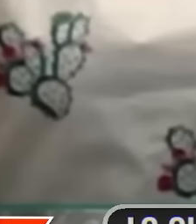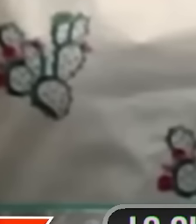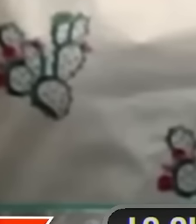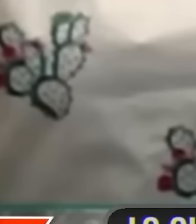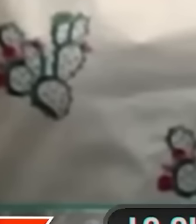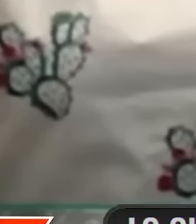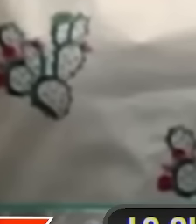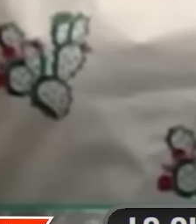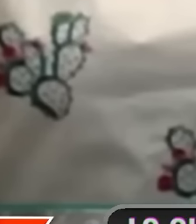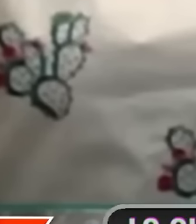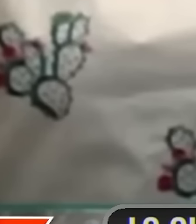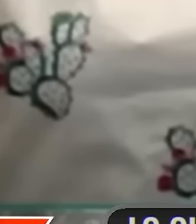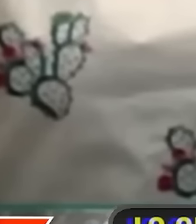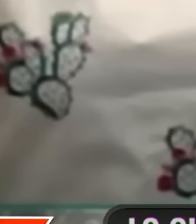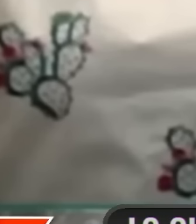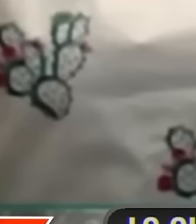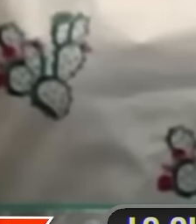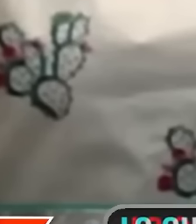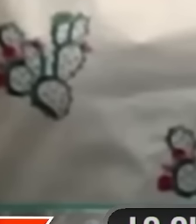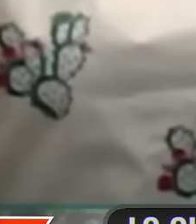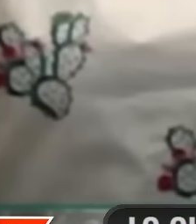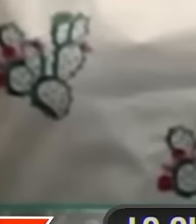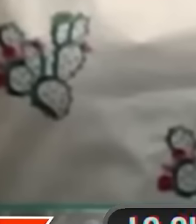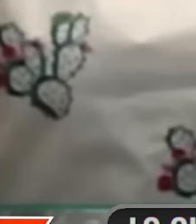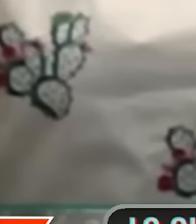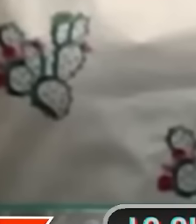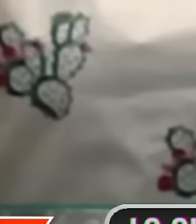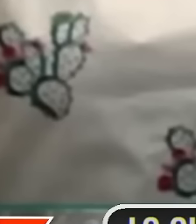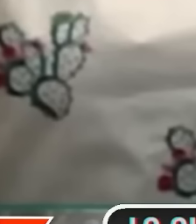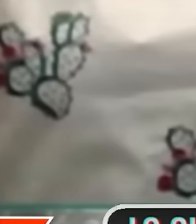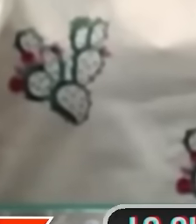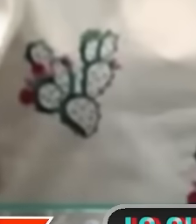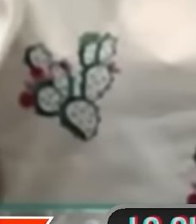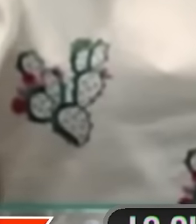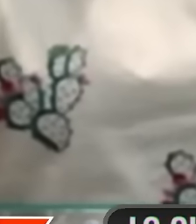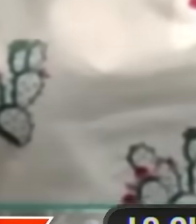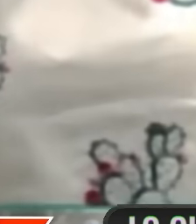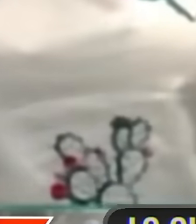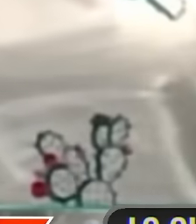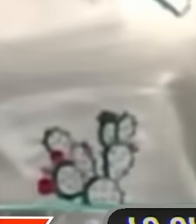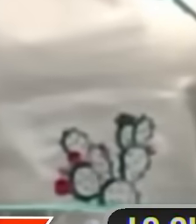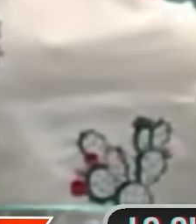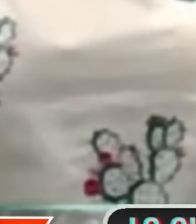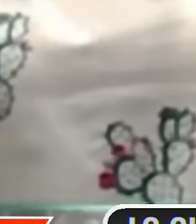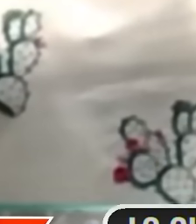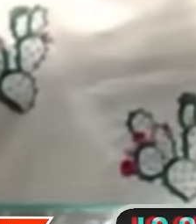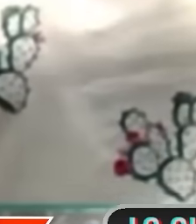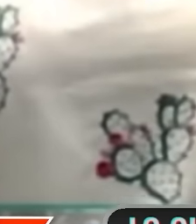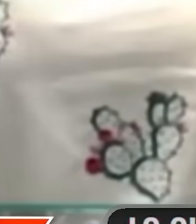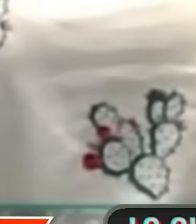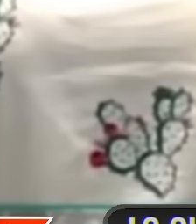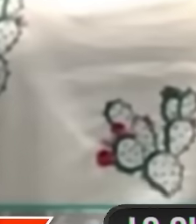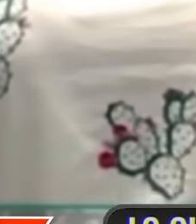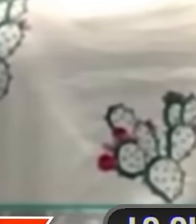canijos delincuentes electorales, ¿no? Muy bien por la diputada. Ahora vamos a escuchar lo que dijo. Estoy violentada por esta